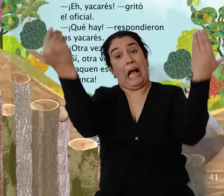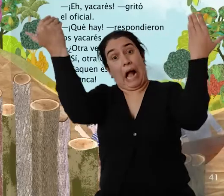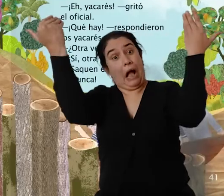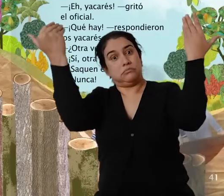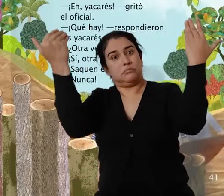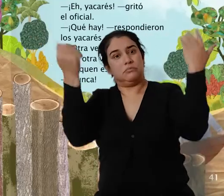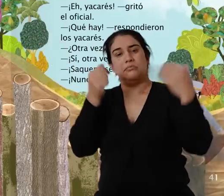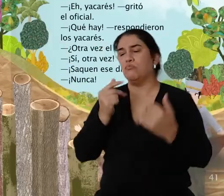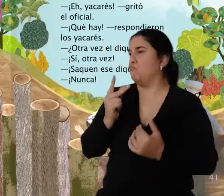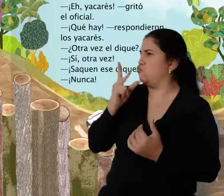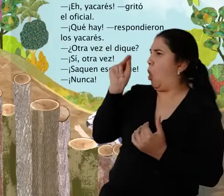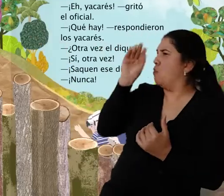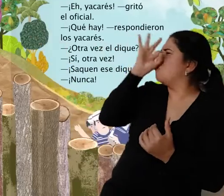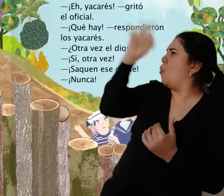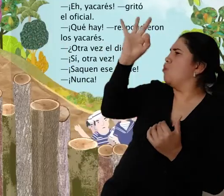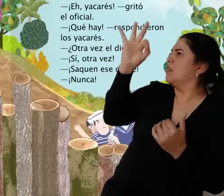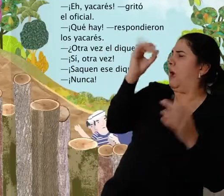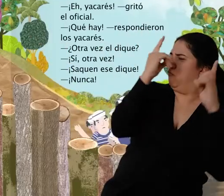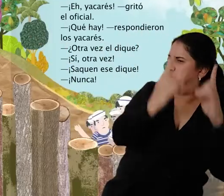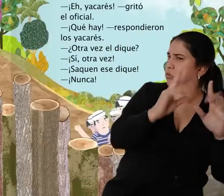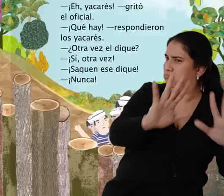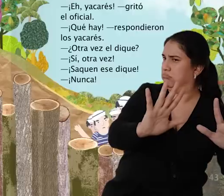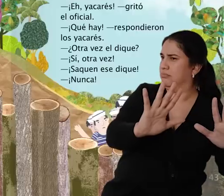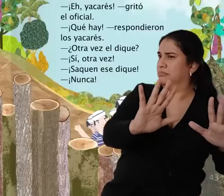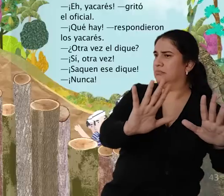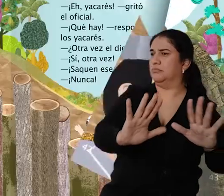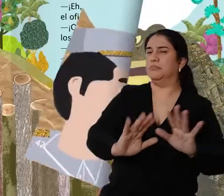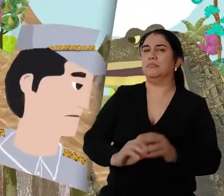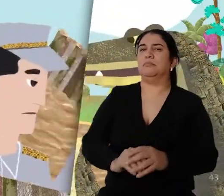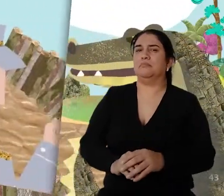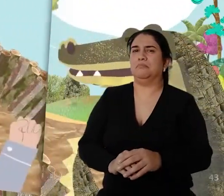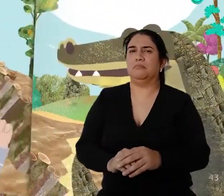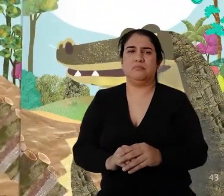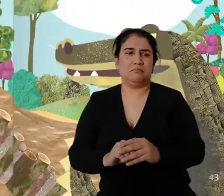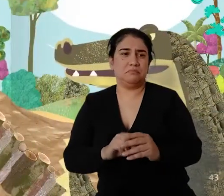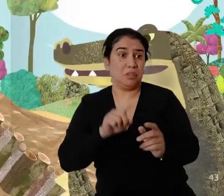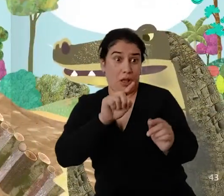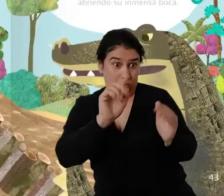vez. ¡Saquen ese dique! ¡Nunca!